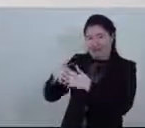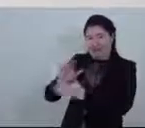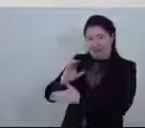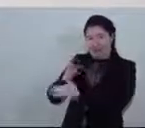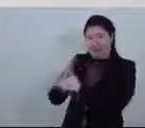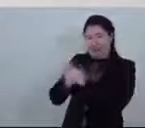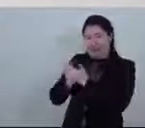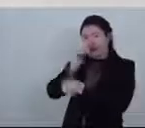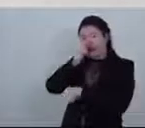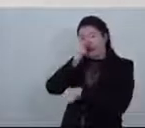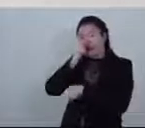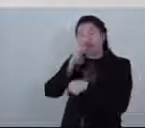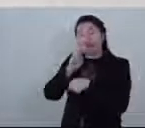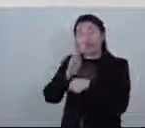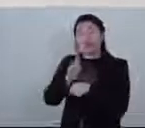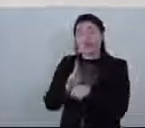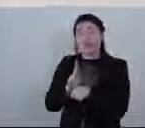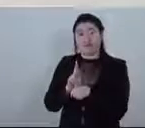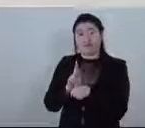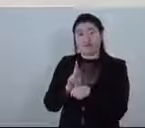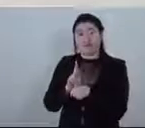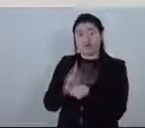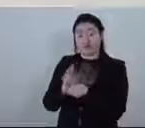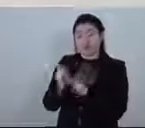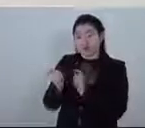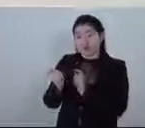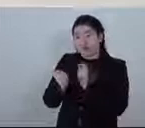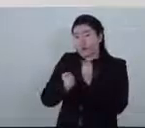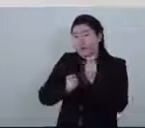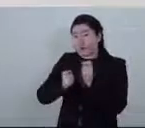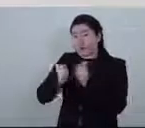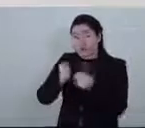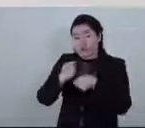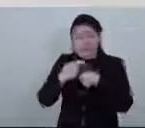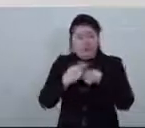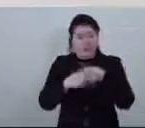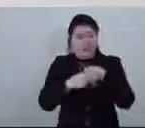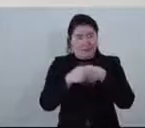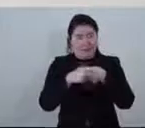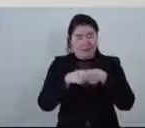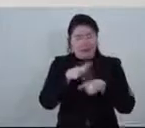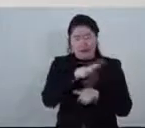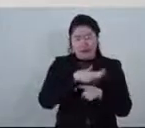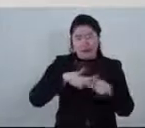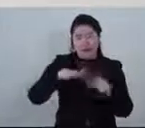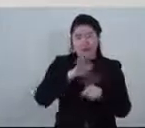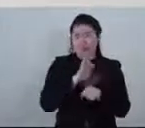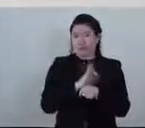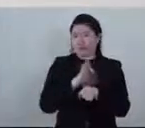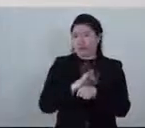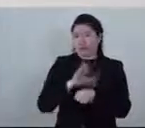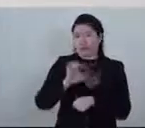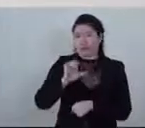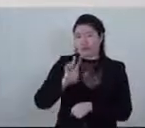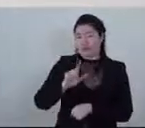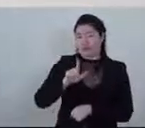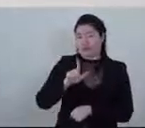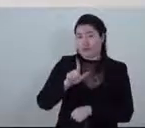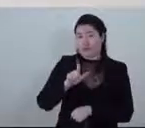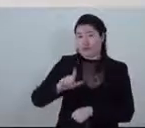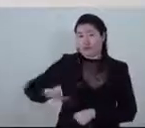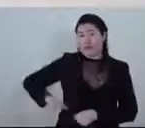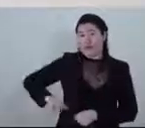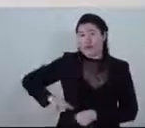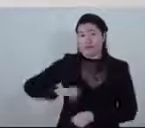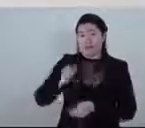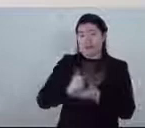la Secretaría de Gestión Integral de Riesgos y Protección Civil del Gobierno de la